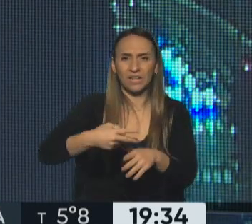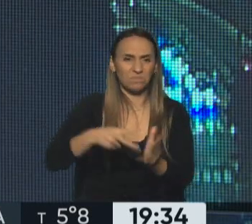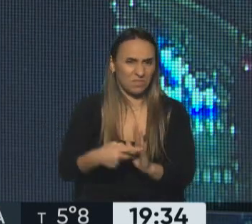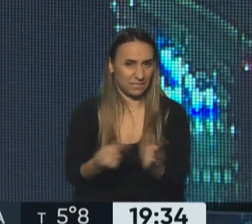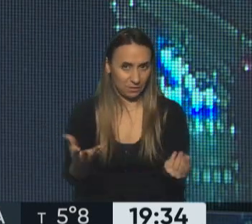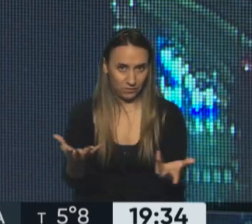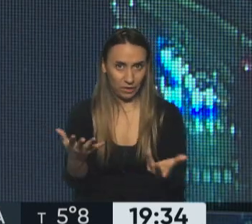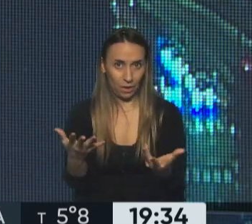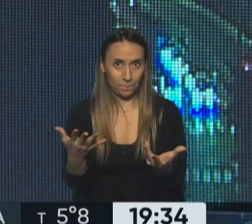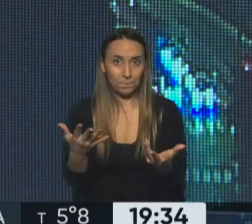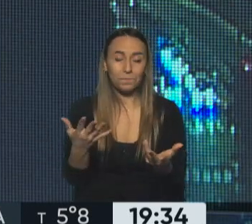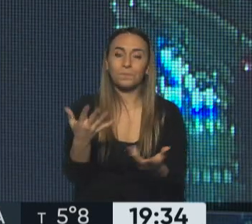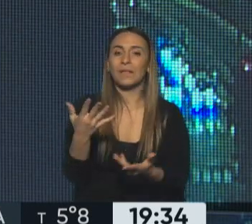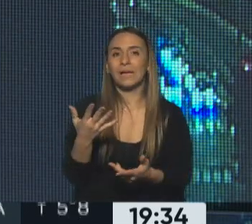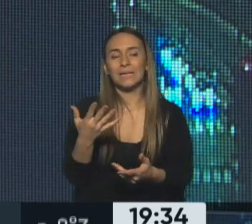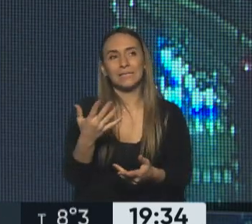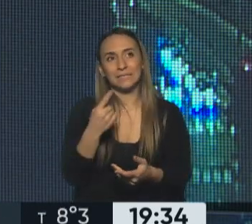el corte es